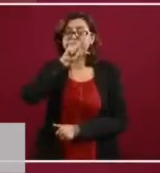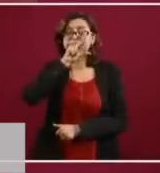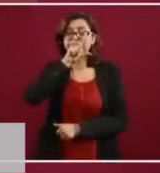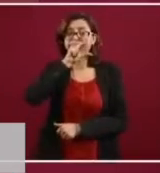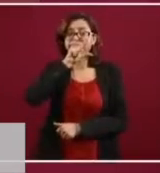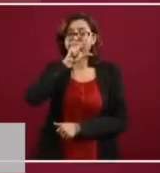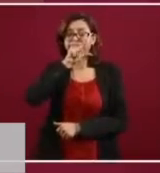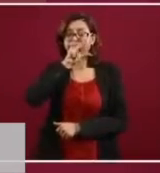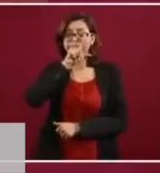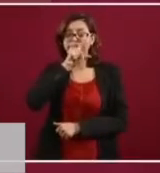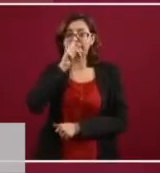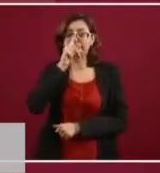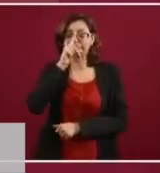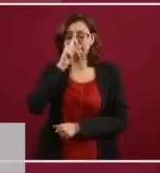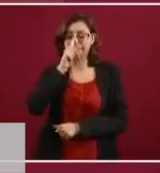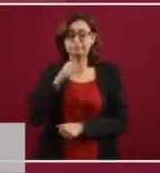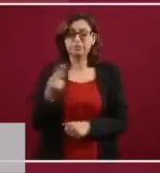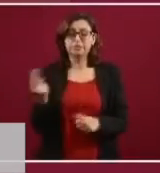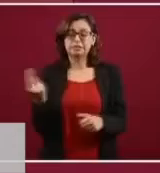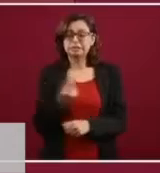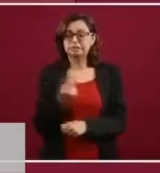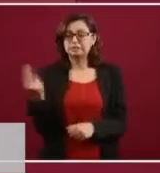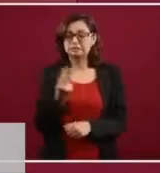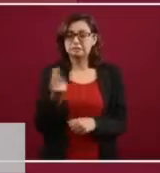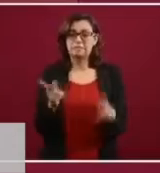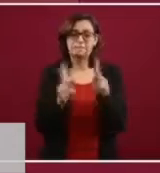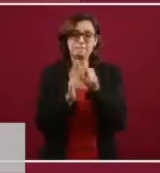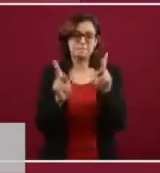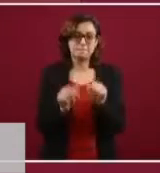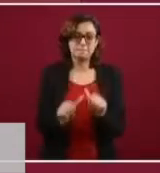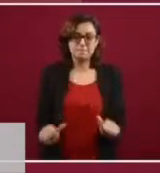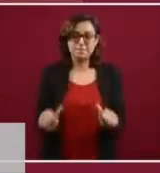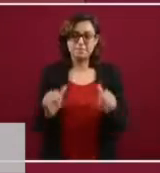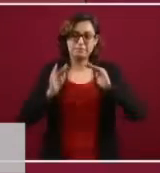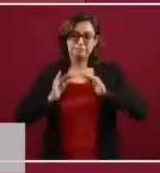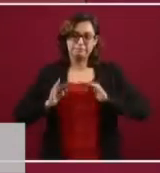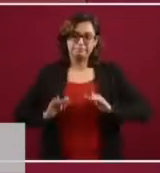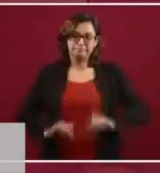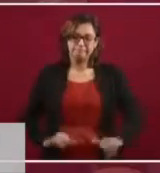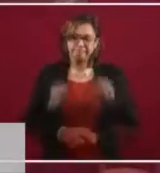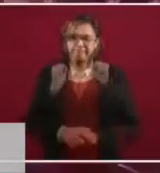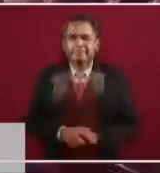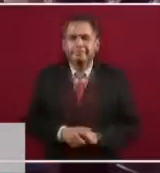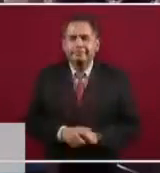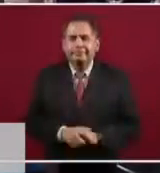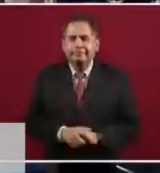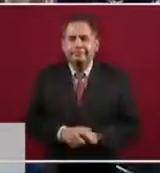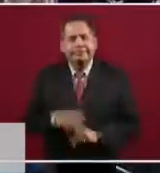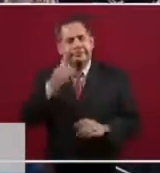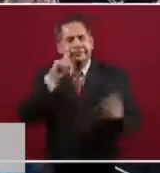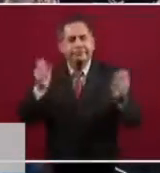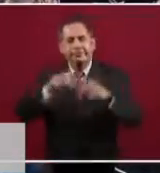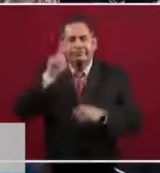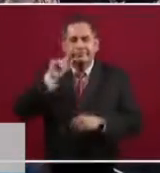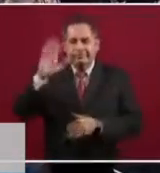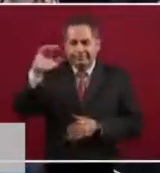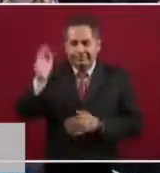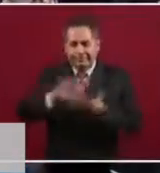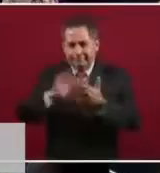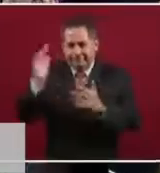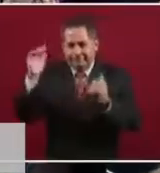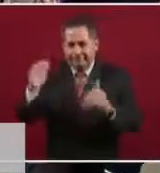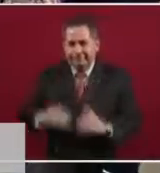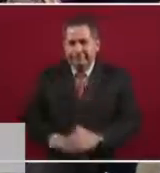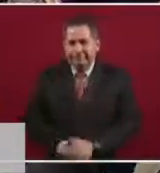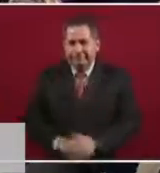fuerza, sino el procurar el bienestar, la paz y la seguridad que son fruto de la justicia. Nos vemos mañana. Muchas